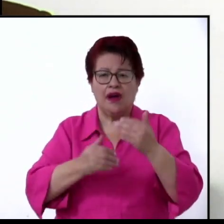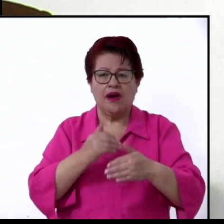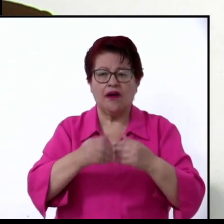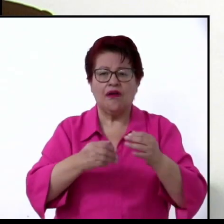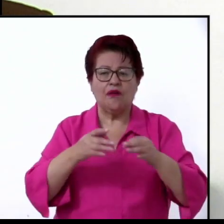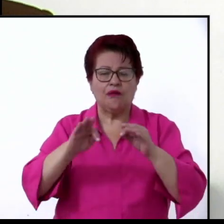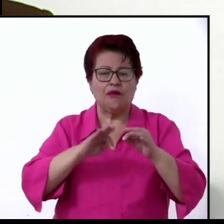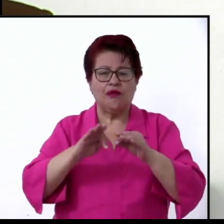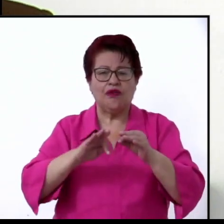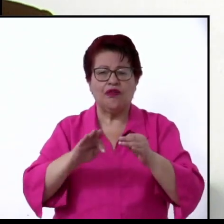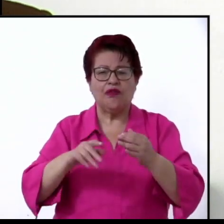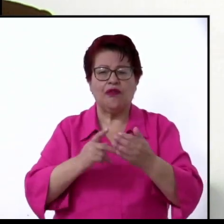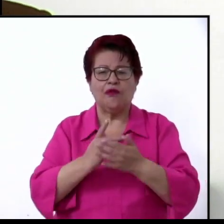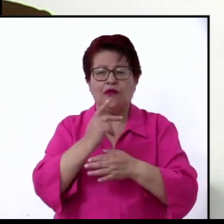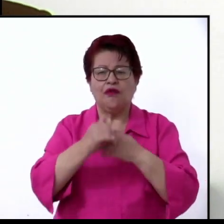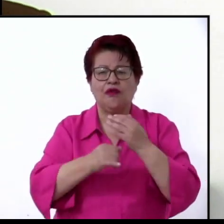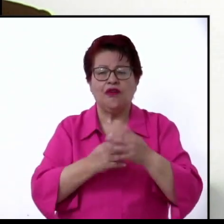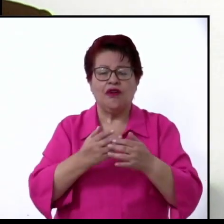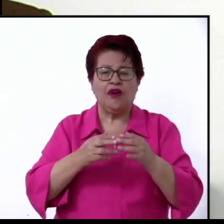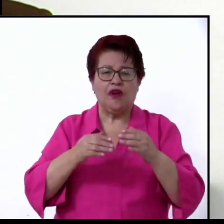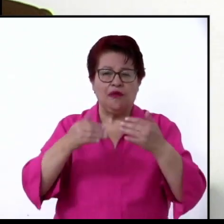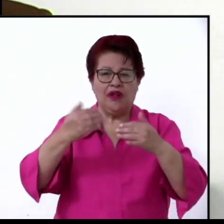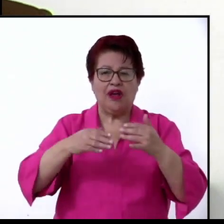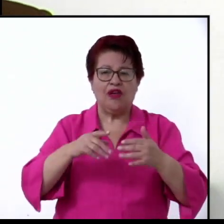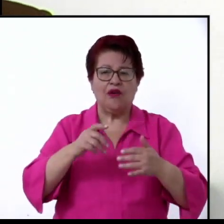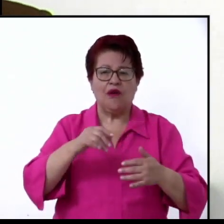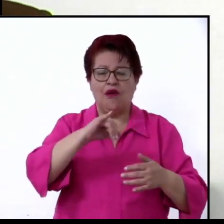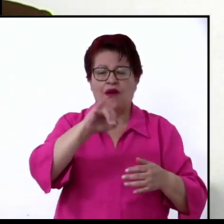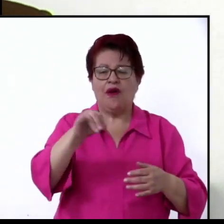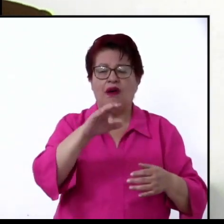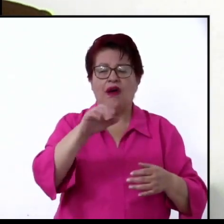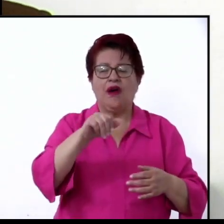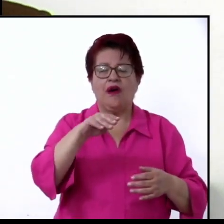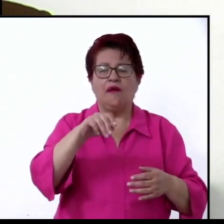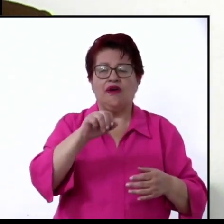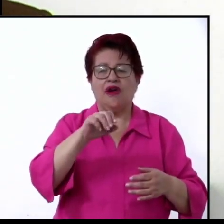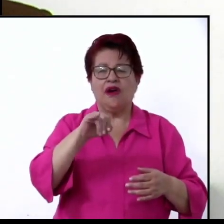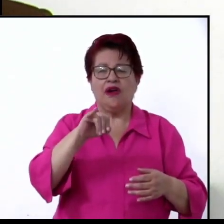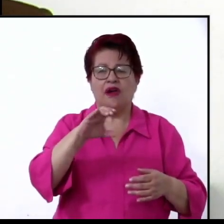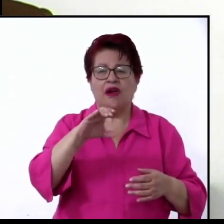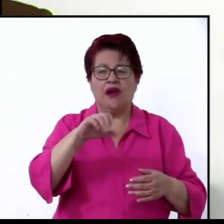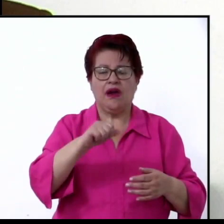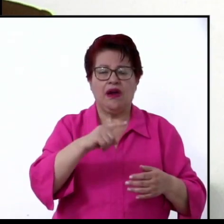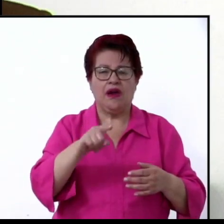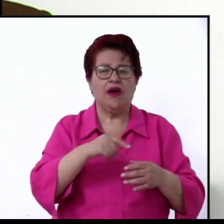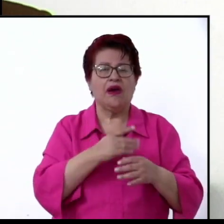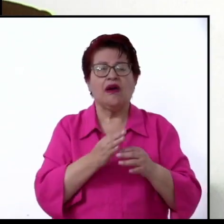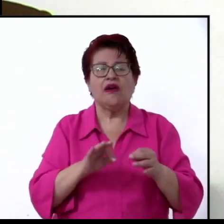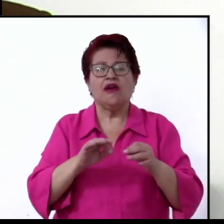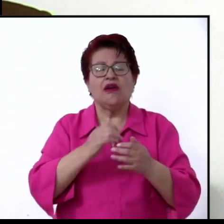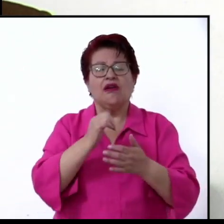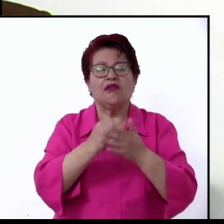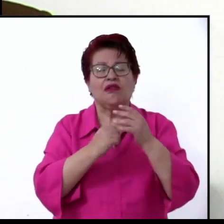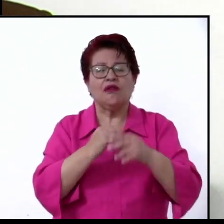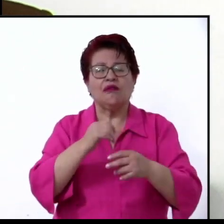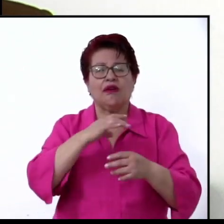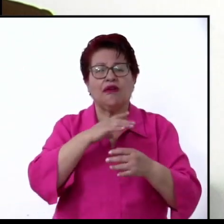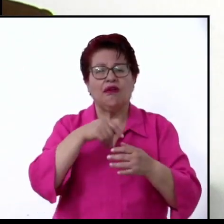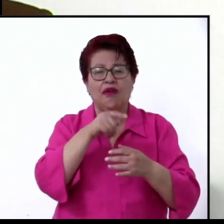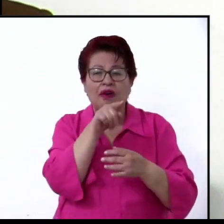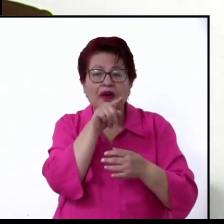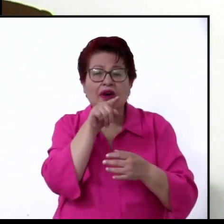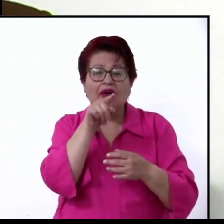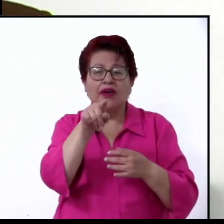de trabajo en el mercado Jamaica, un centro de concentración de los más significativos de la Ciudad de México, y